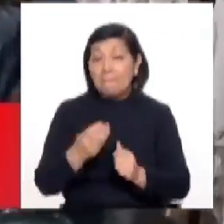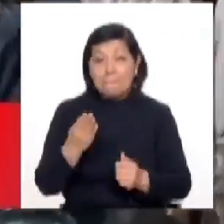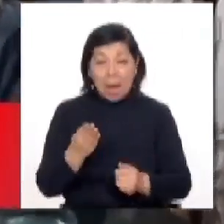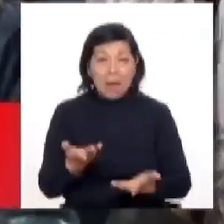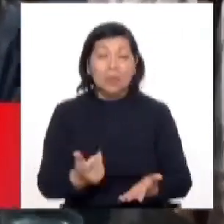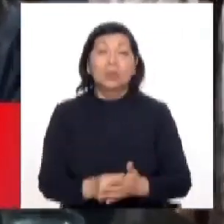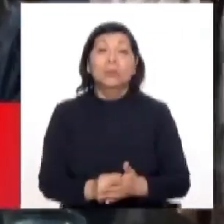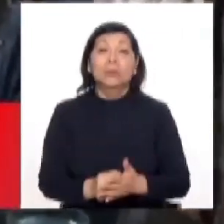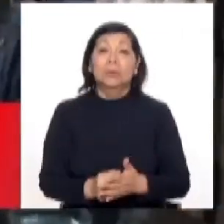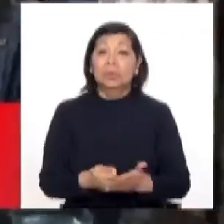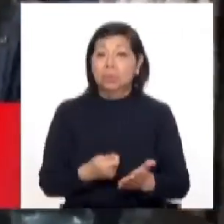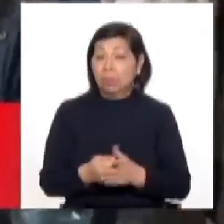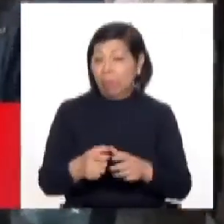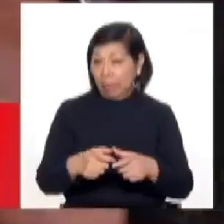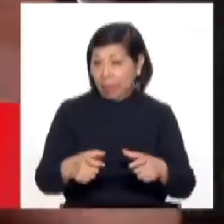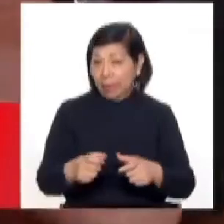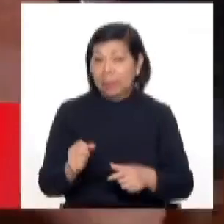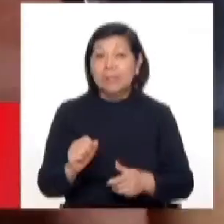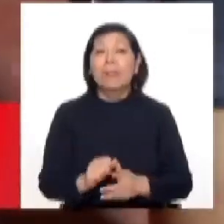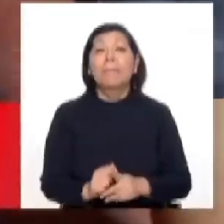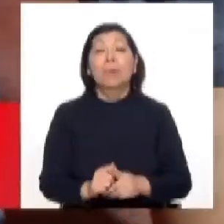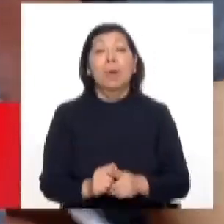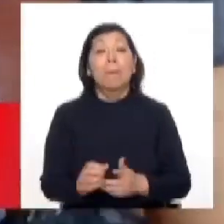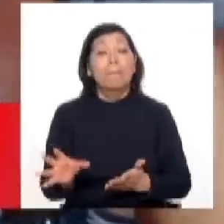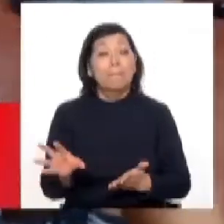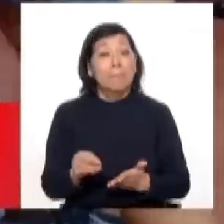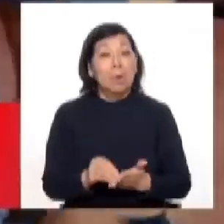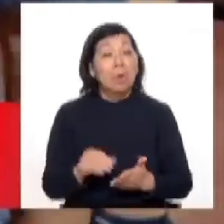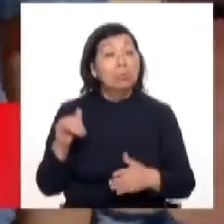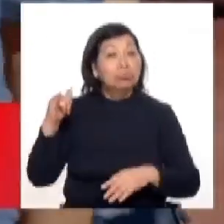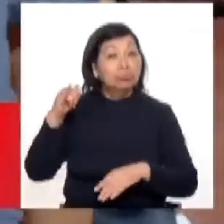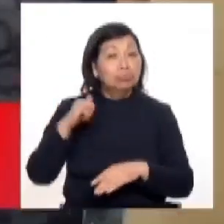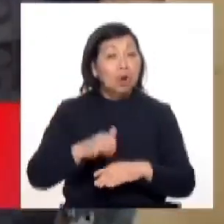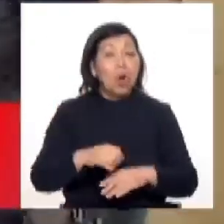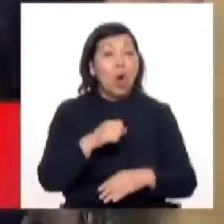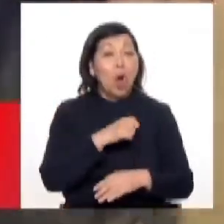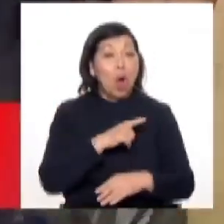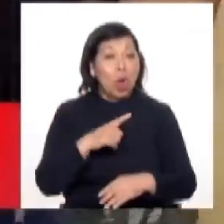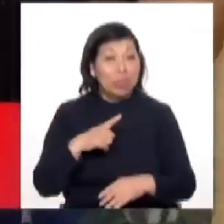de celulares, compra de tarjeta SIM, de sus traslados al aeropuerto y